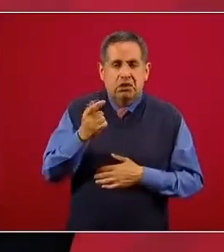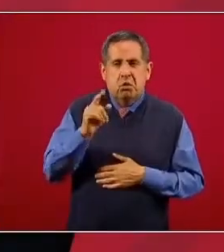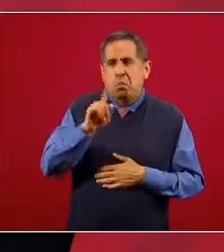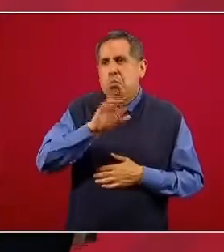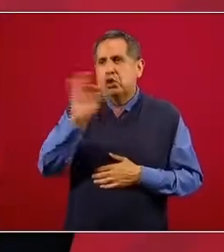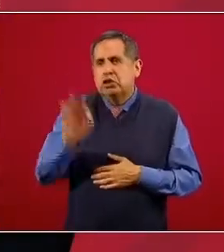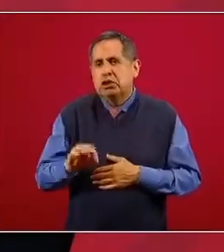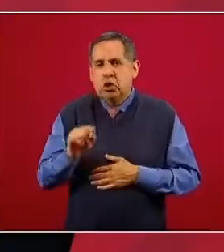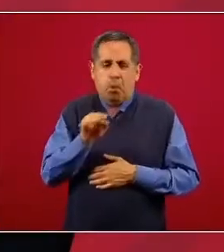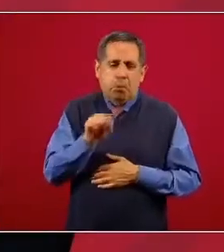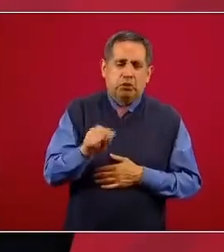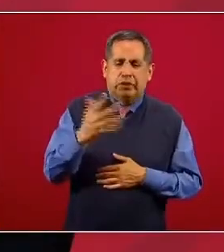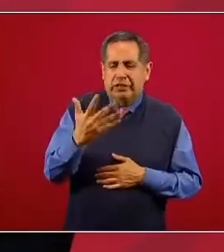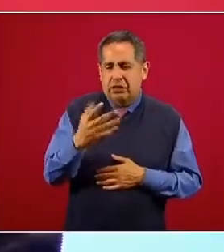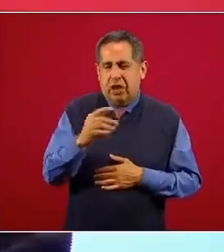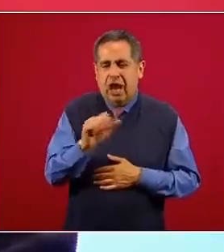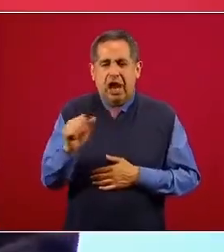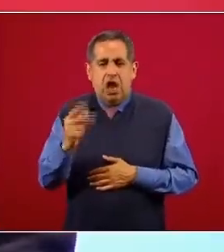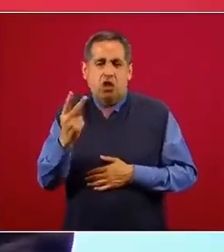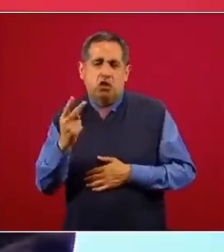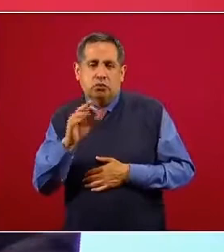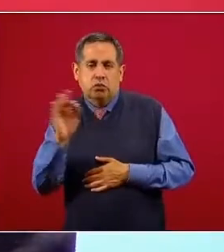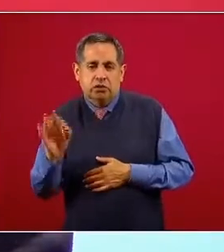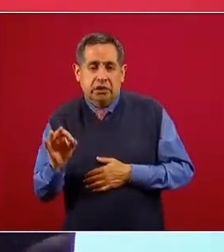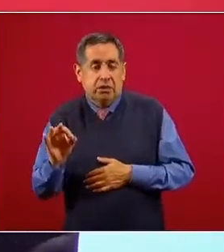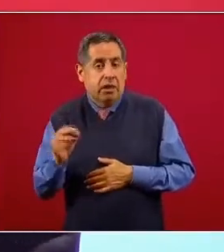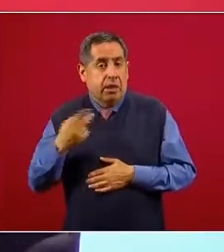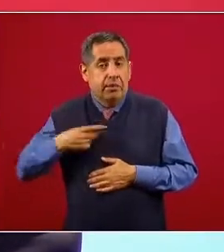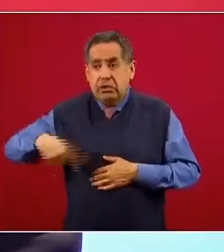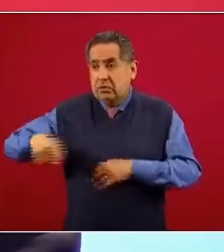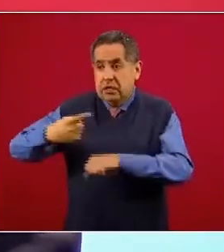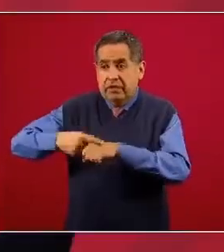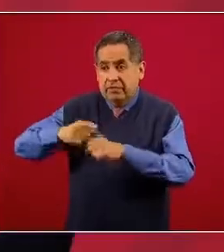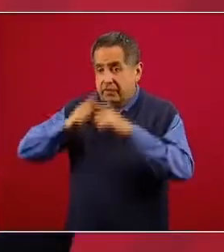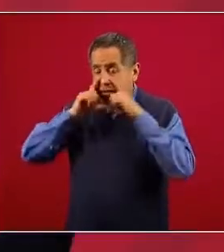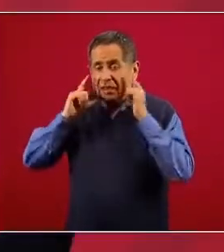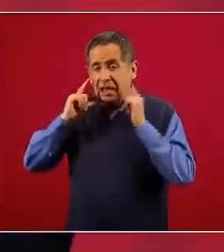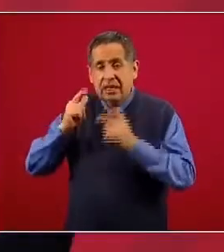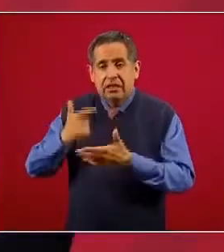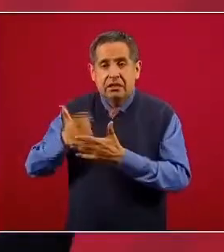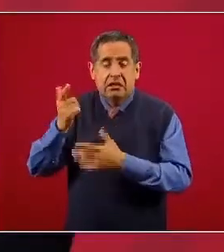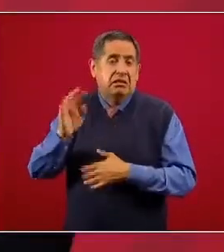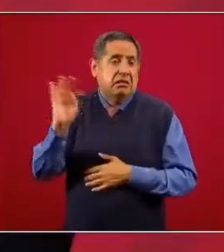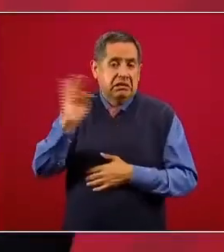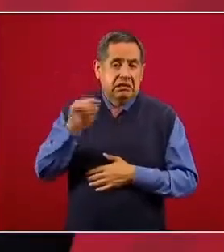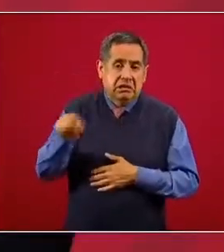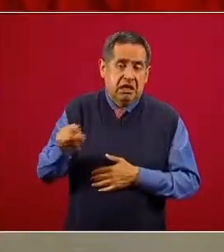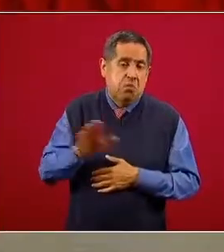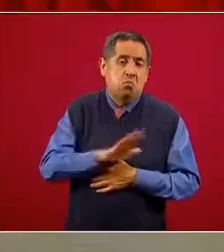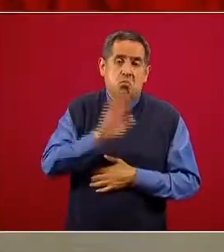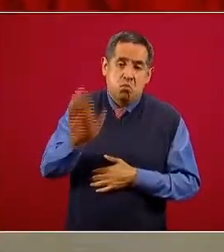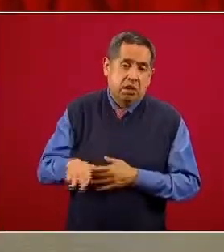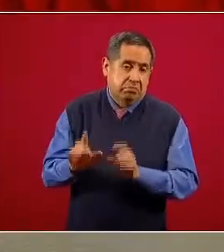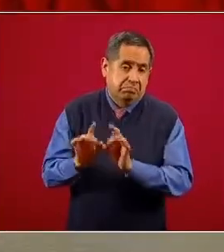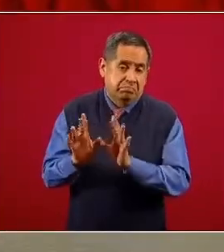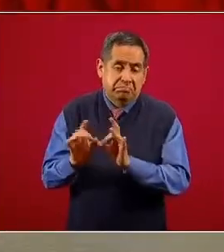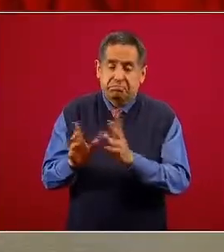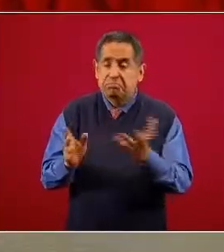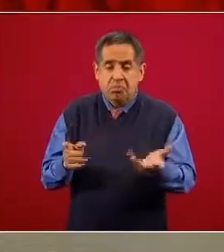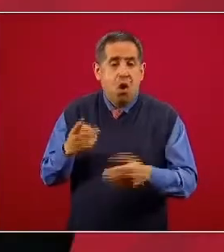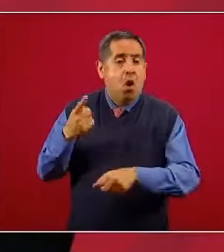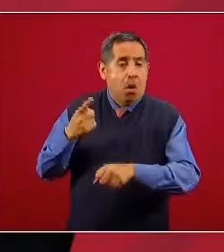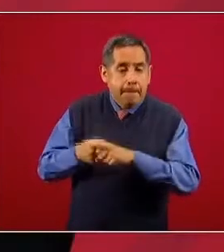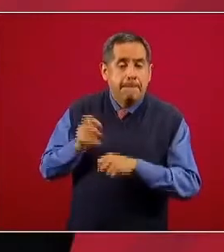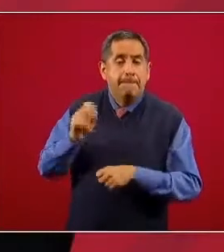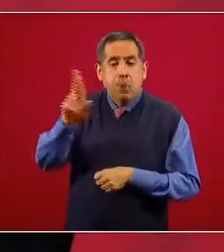va entre 0.5 y 2% de las personas que tienen enfermedad grave pueden tener mortalidad, muerte